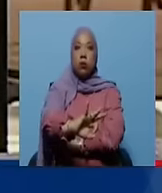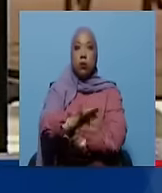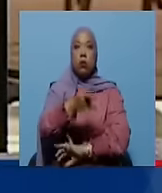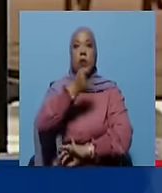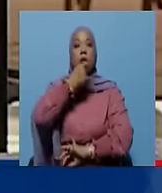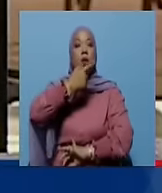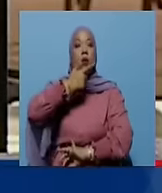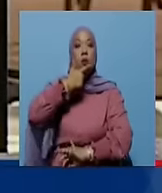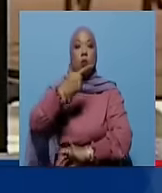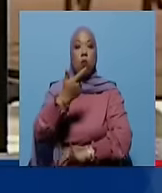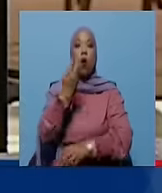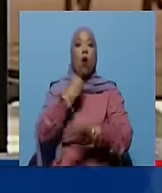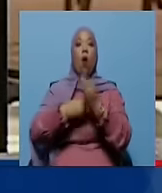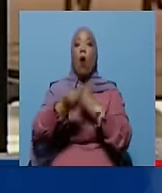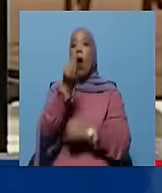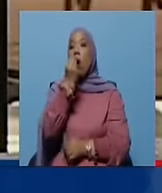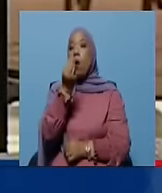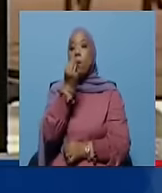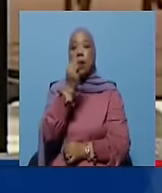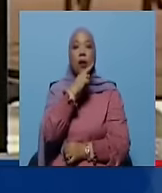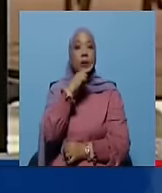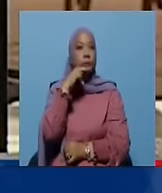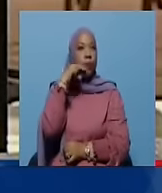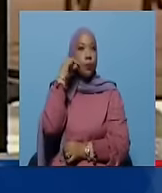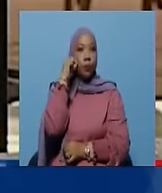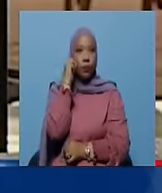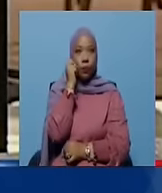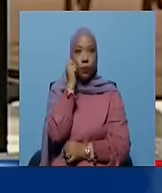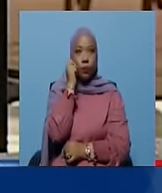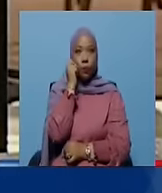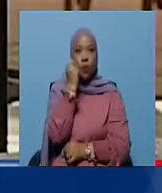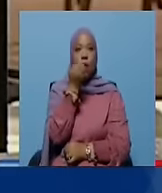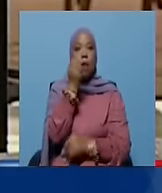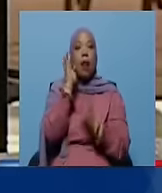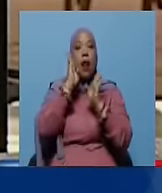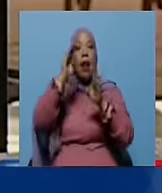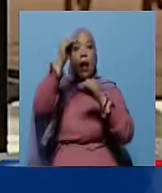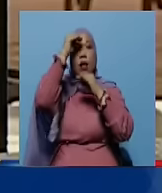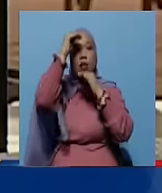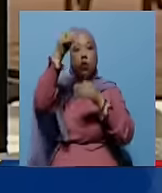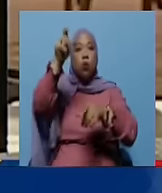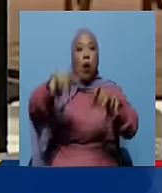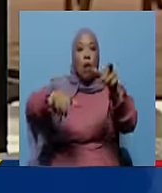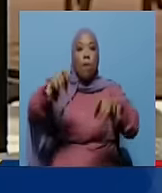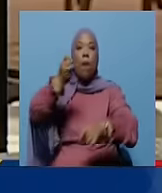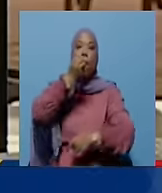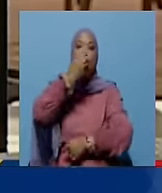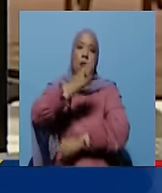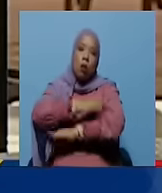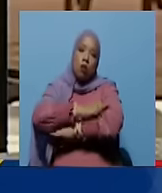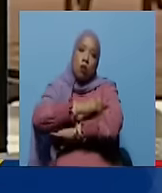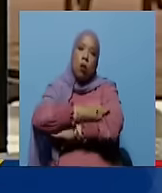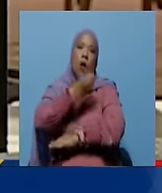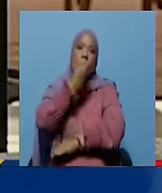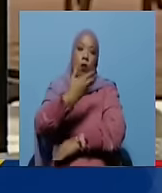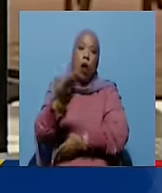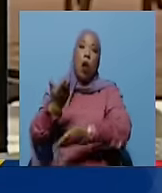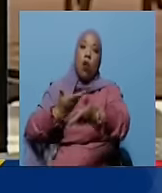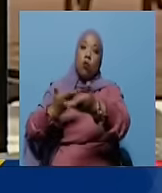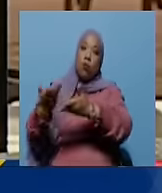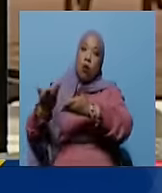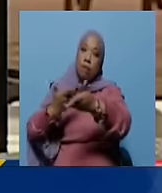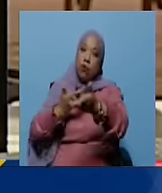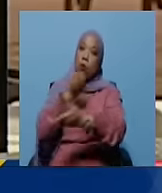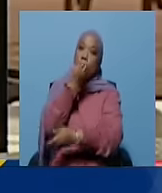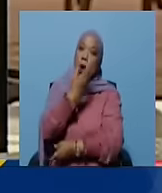exquisitez de sus comidas, la bondad y buena atención de su población y los buenos servicios que se prestan